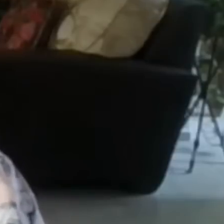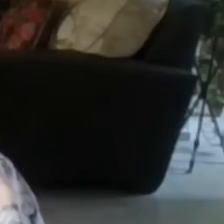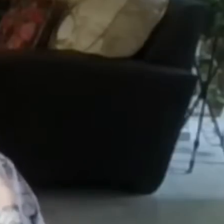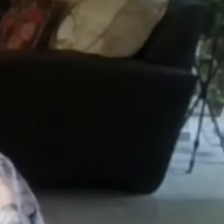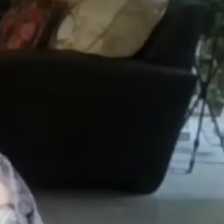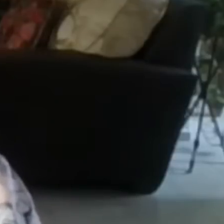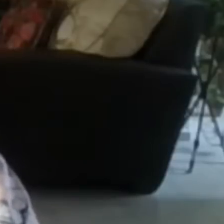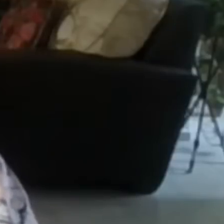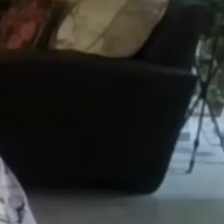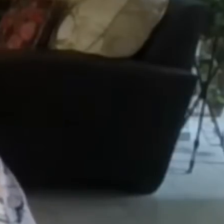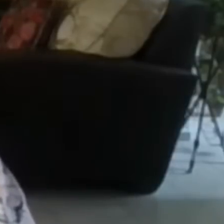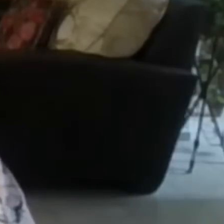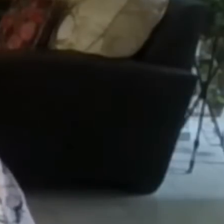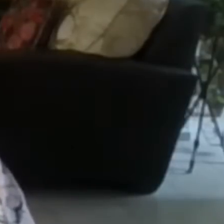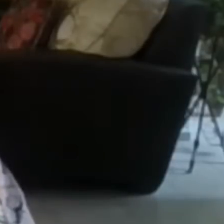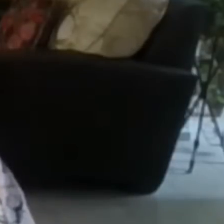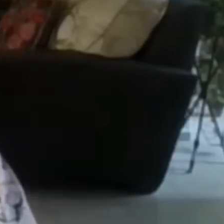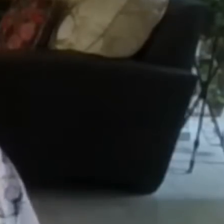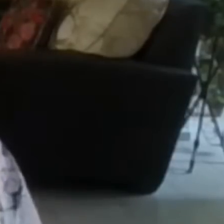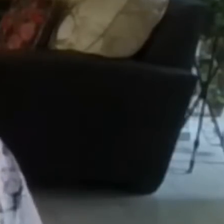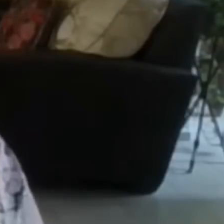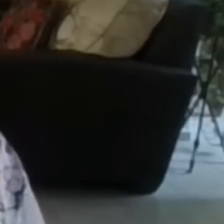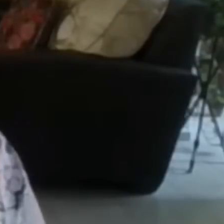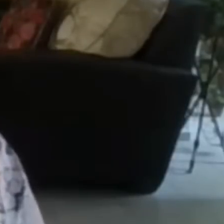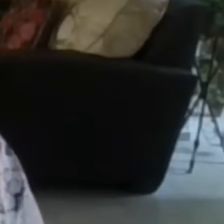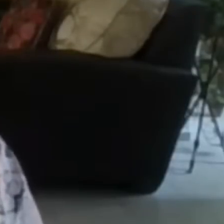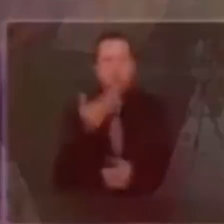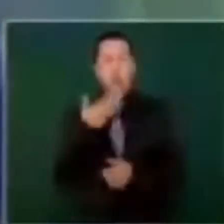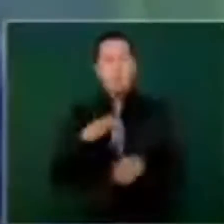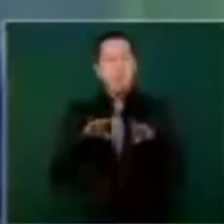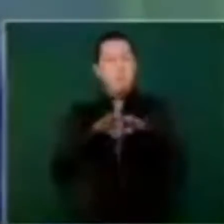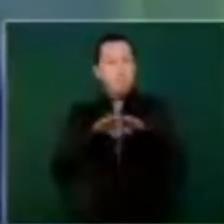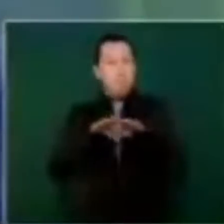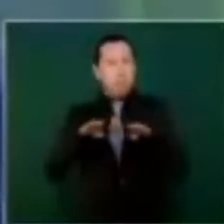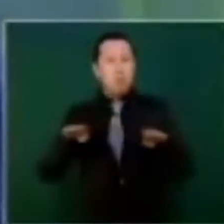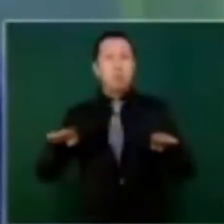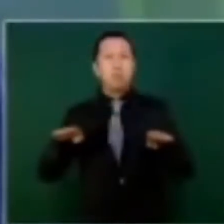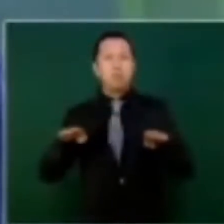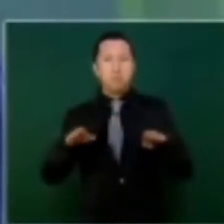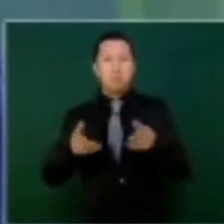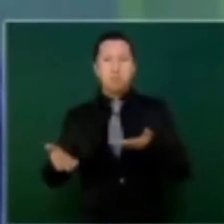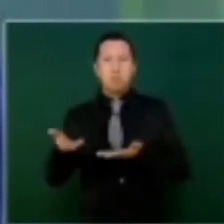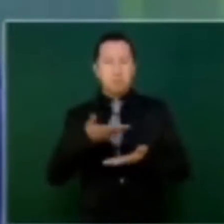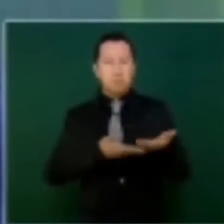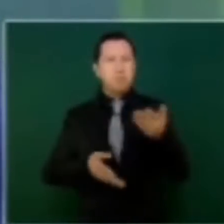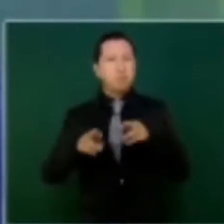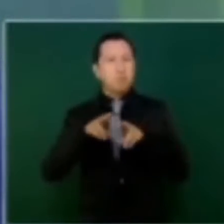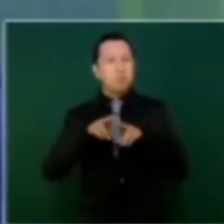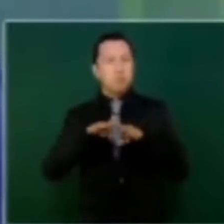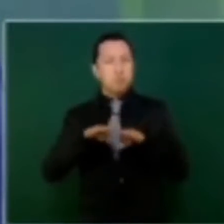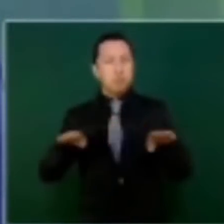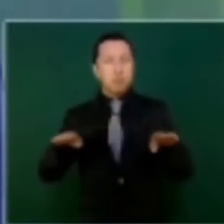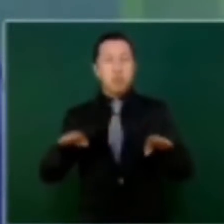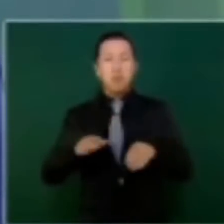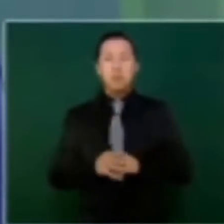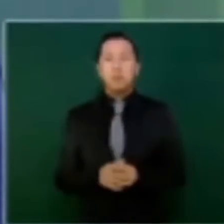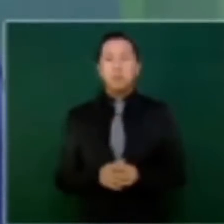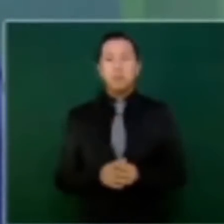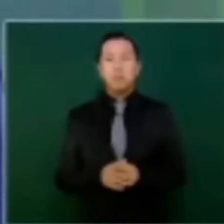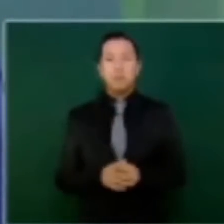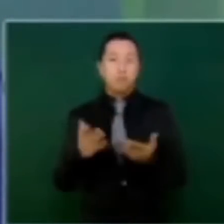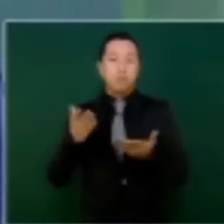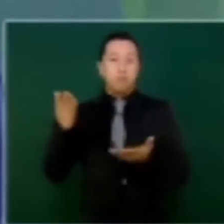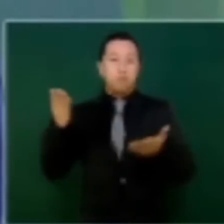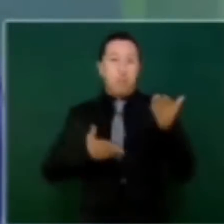fuera porque existe el espacio de la mañanera, por supuesto que hace mucho tiempo la gente estaría ya